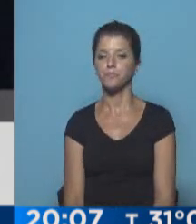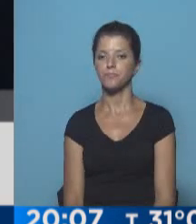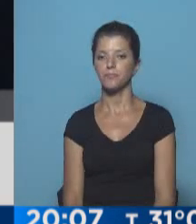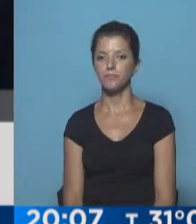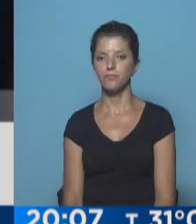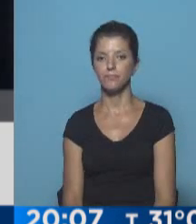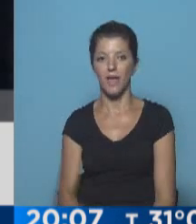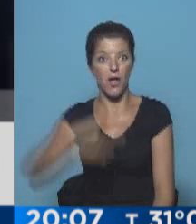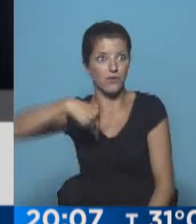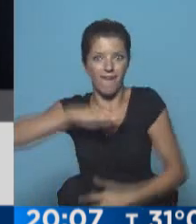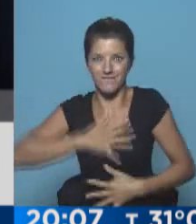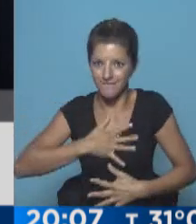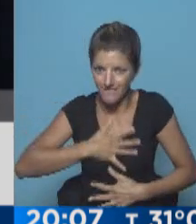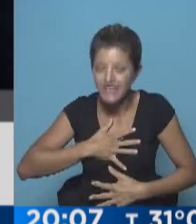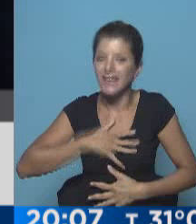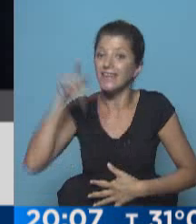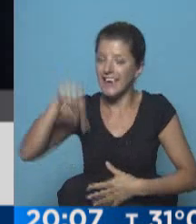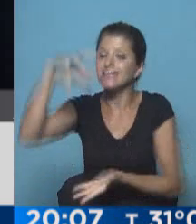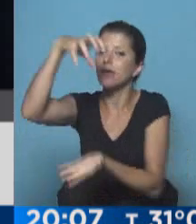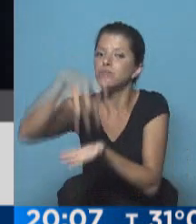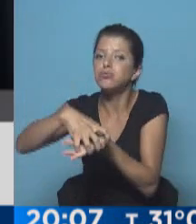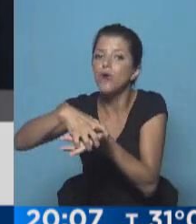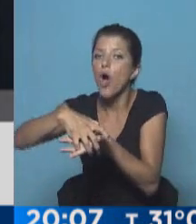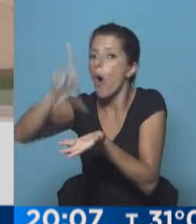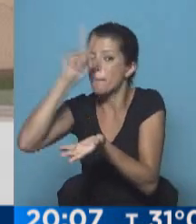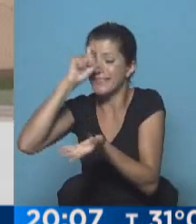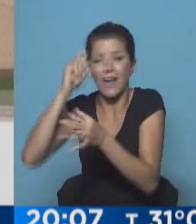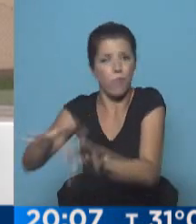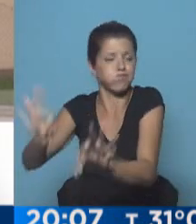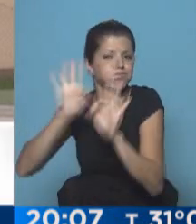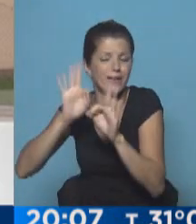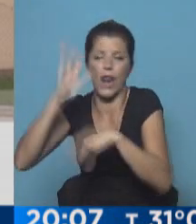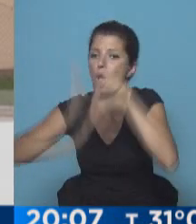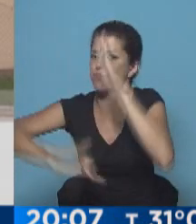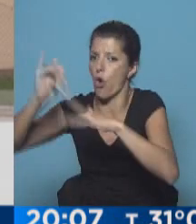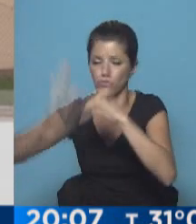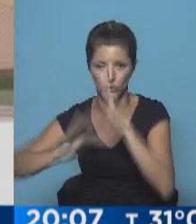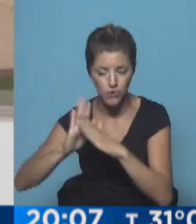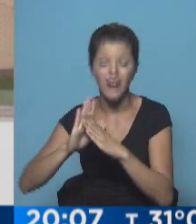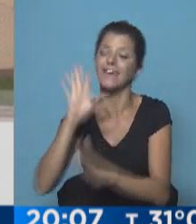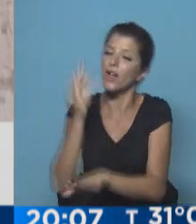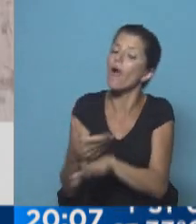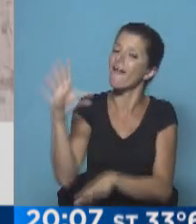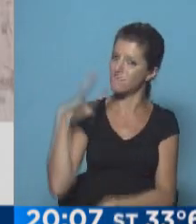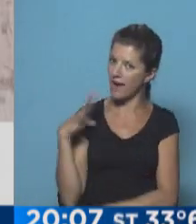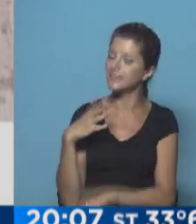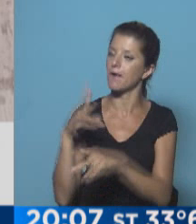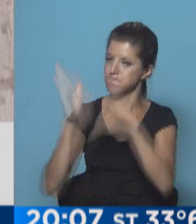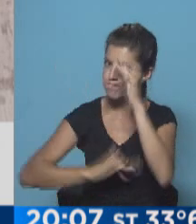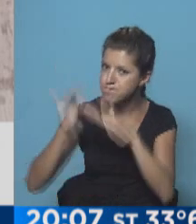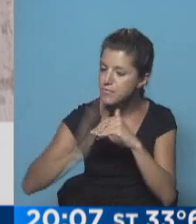poner en marcha para que se termine este hospital, que es una vieja promesa para toda la región, para toda el área.